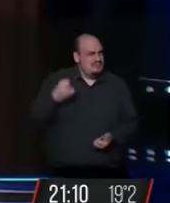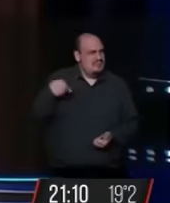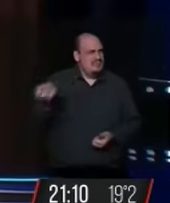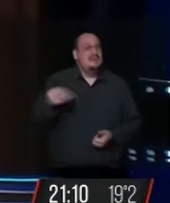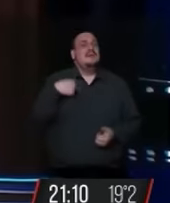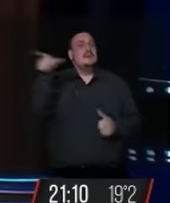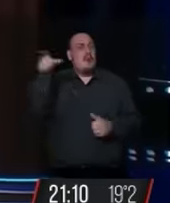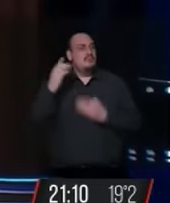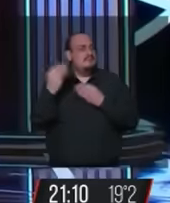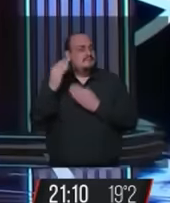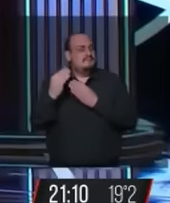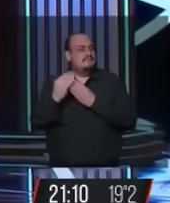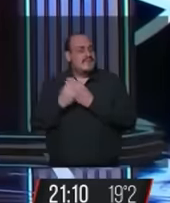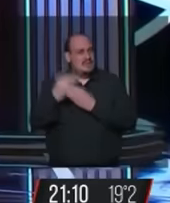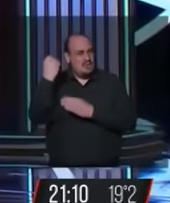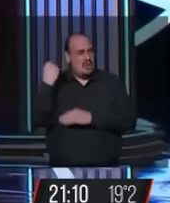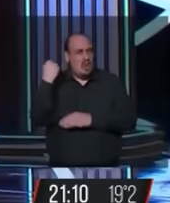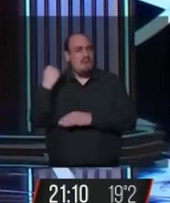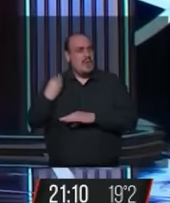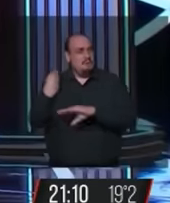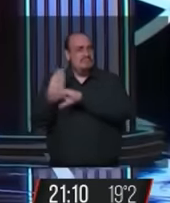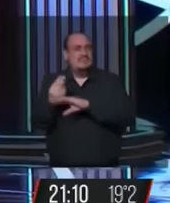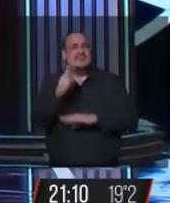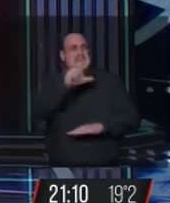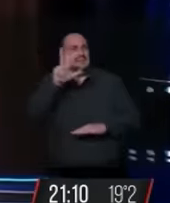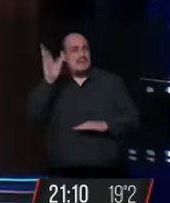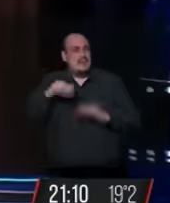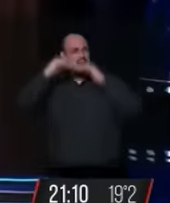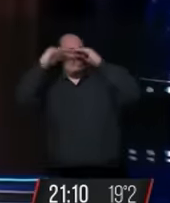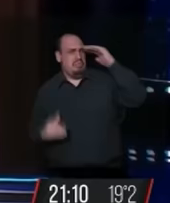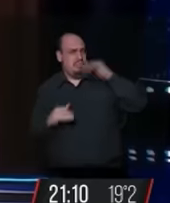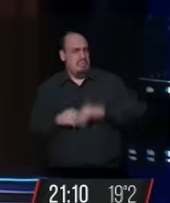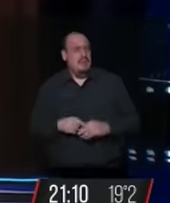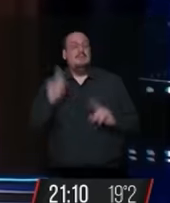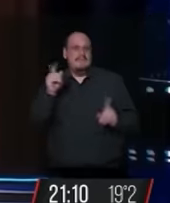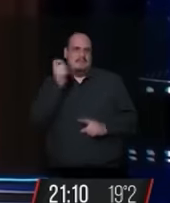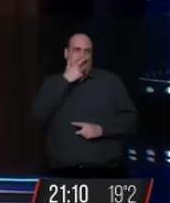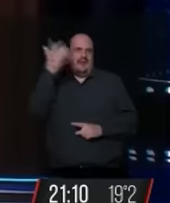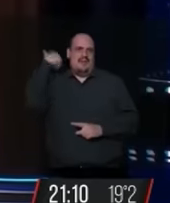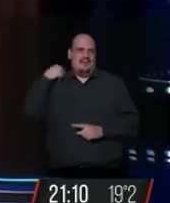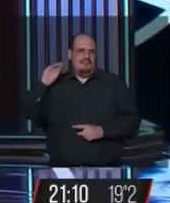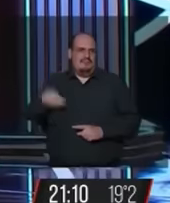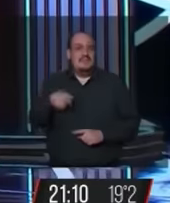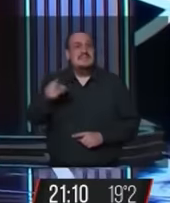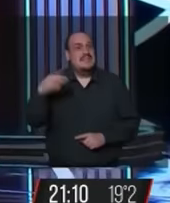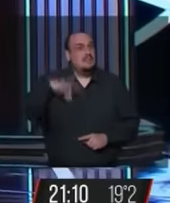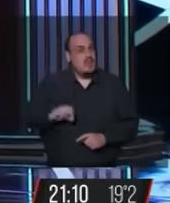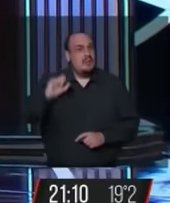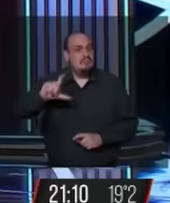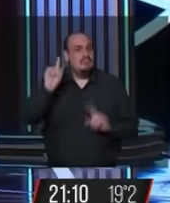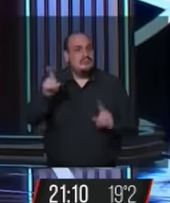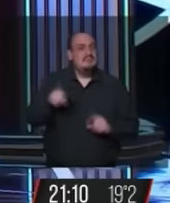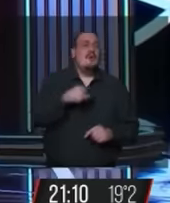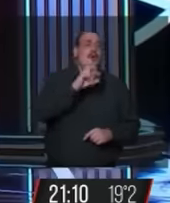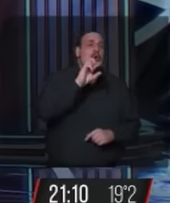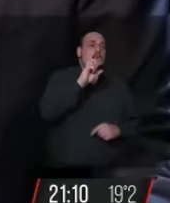cayó 33% los ingresos, que ya venían cayendo antes con Macri. Y te voy a decir más. ¿Sabes qué? Si tuviéramos los mismos ingresos que teníamos la convertibilidad,